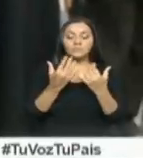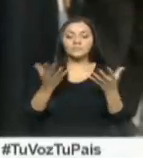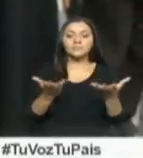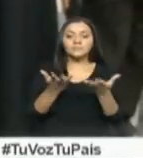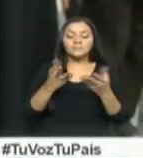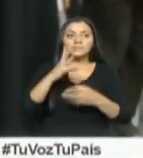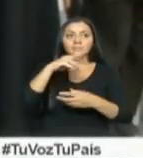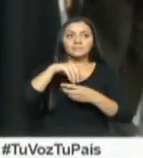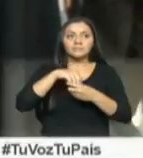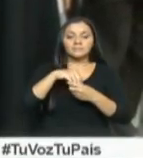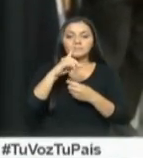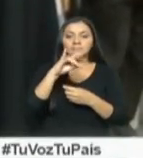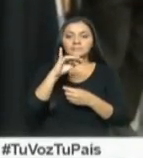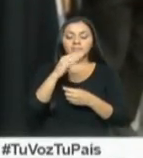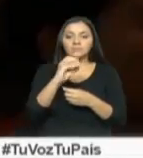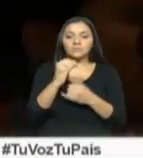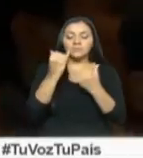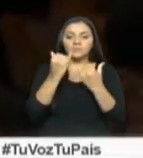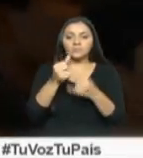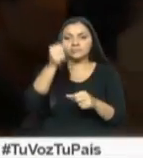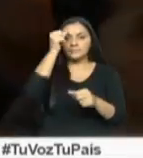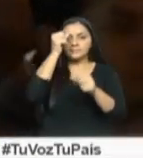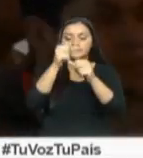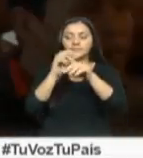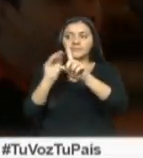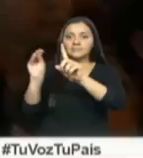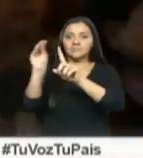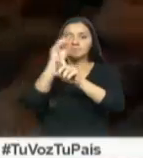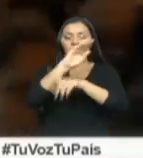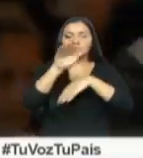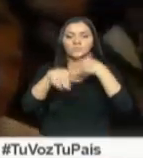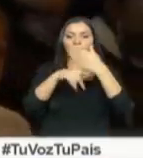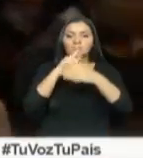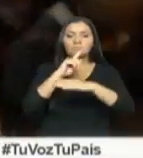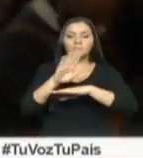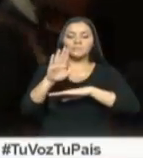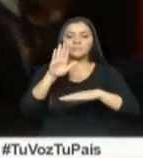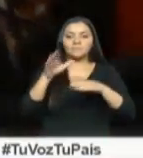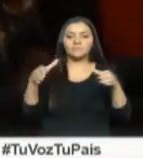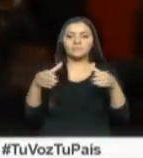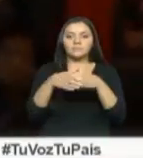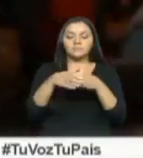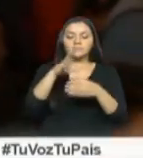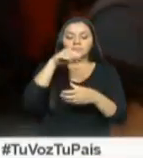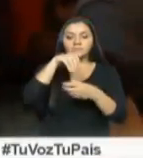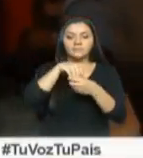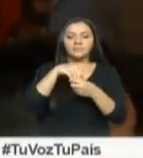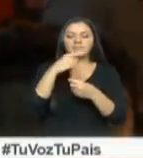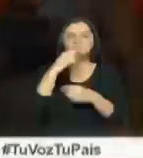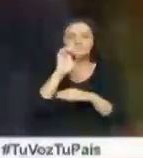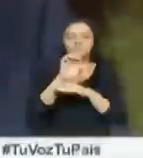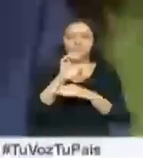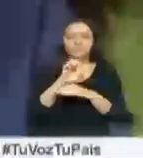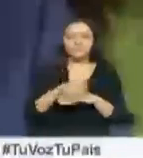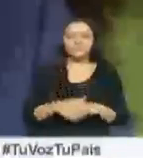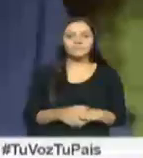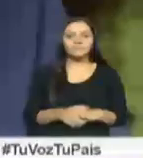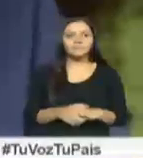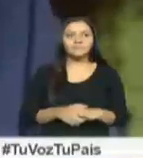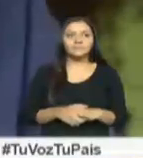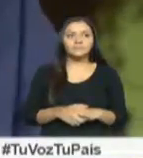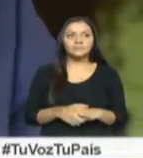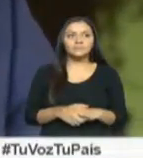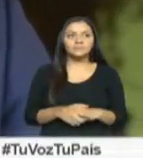Interior, Diego Fuentes, quien recordó a los oficiales el compromiso adquirido de velar por el bienestar de los ecuatorianos.